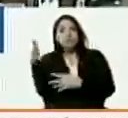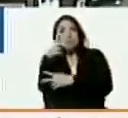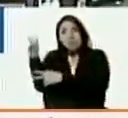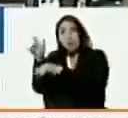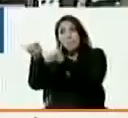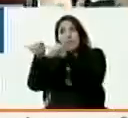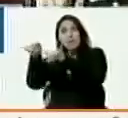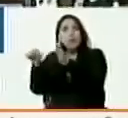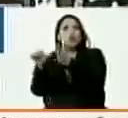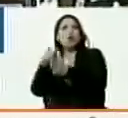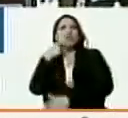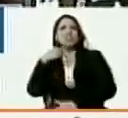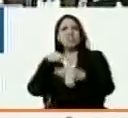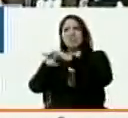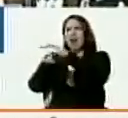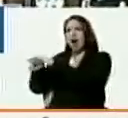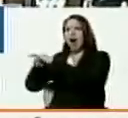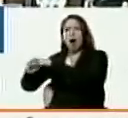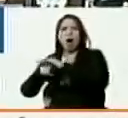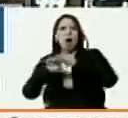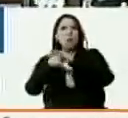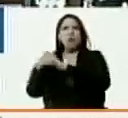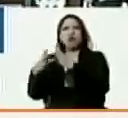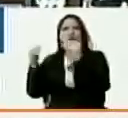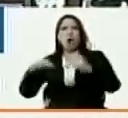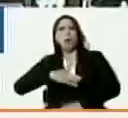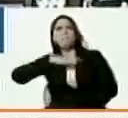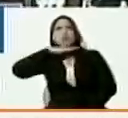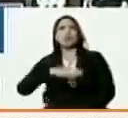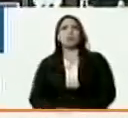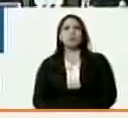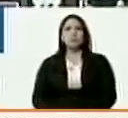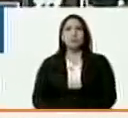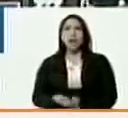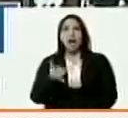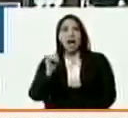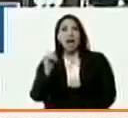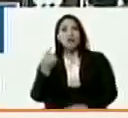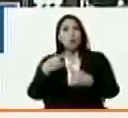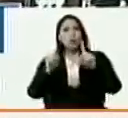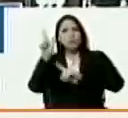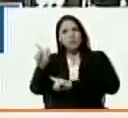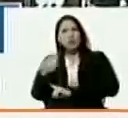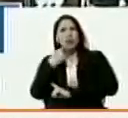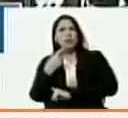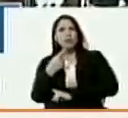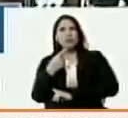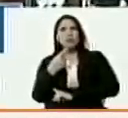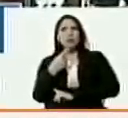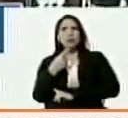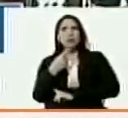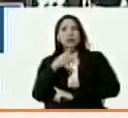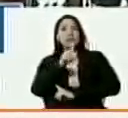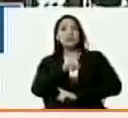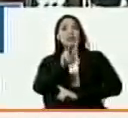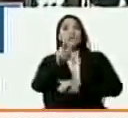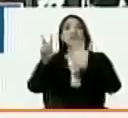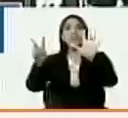videos de ellos mismos donde dice, entramos todos. Hay uno que inclusive dice, éramos